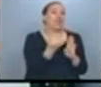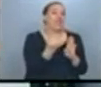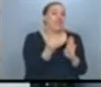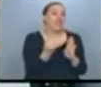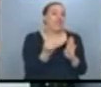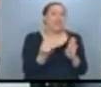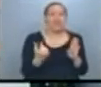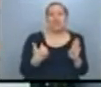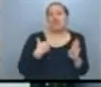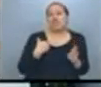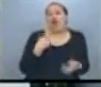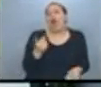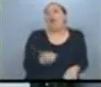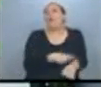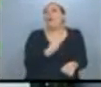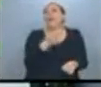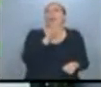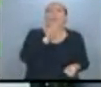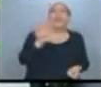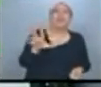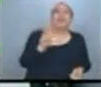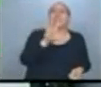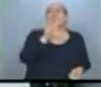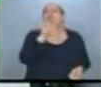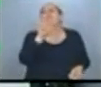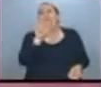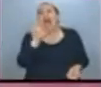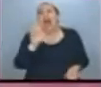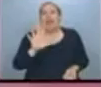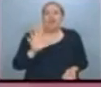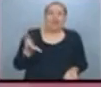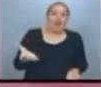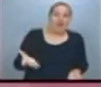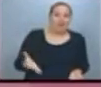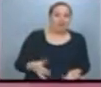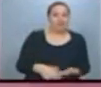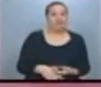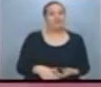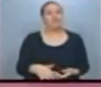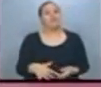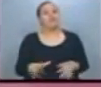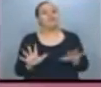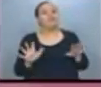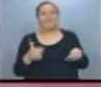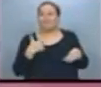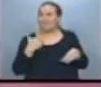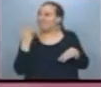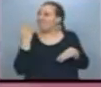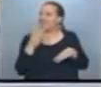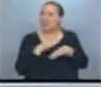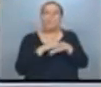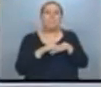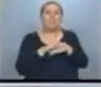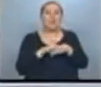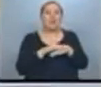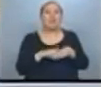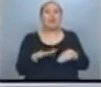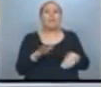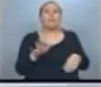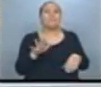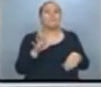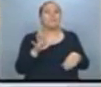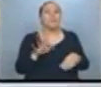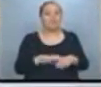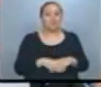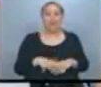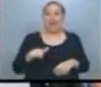Yo soy acostumbrada a un 25, un 30, pero como mucho. Yo como mínimo, a partir de un 30... A